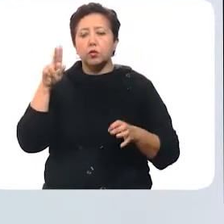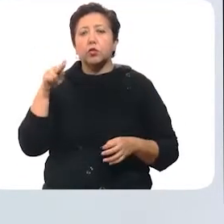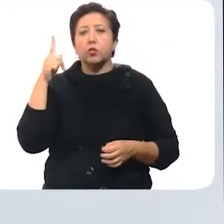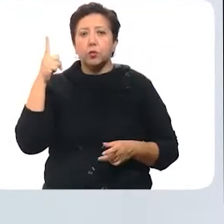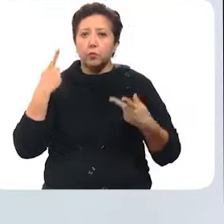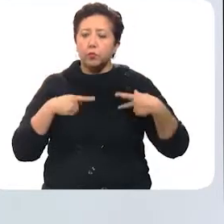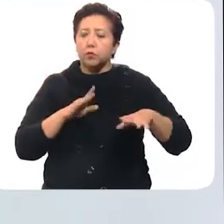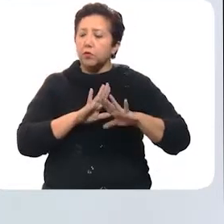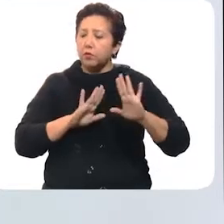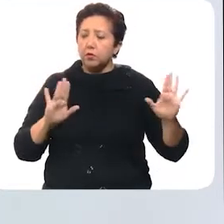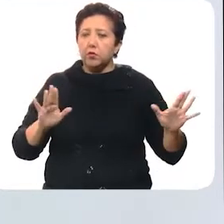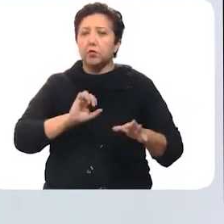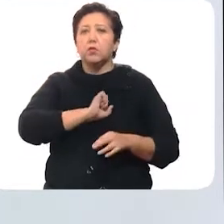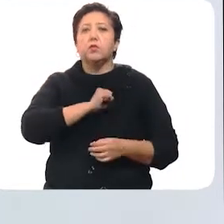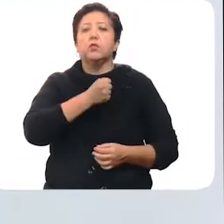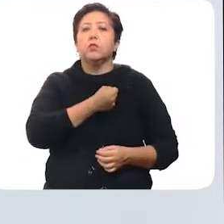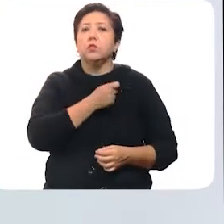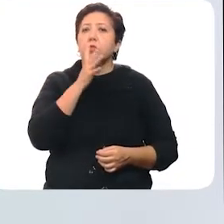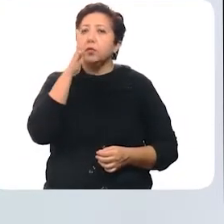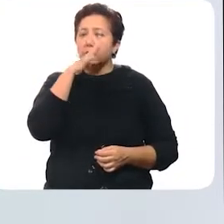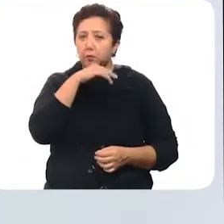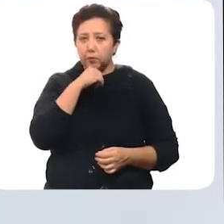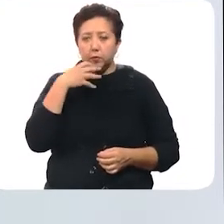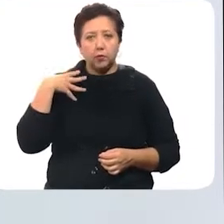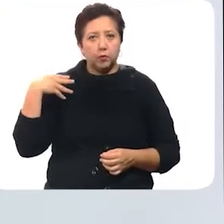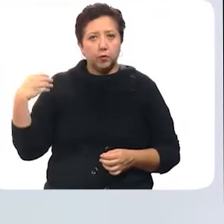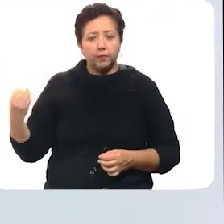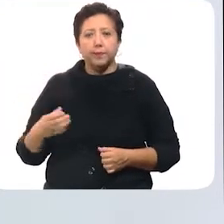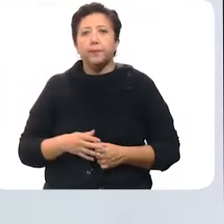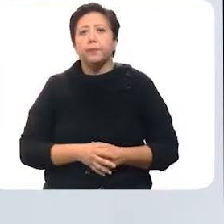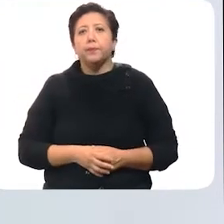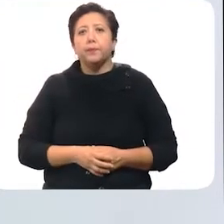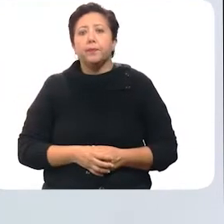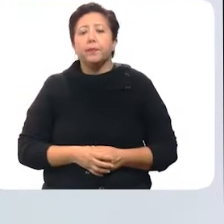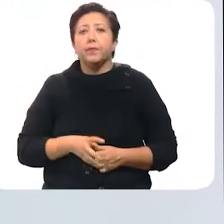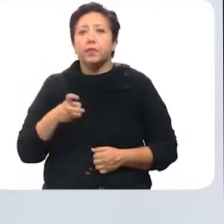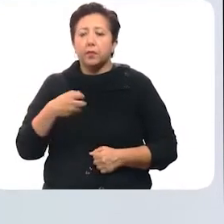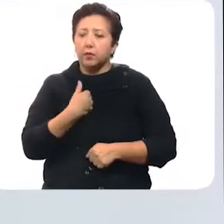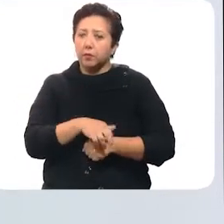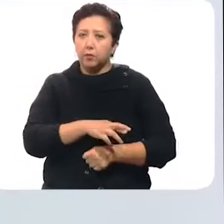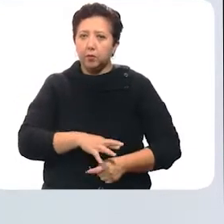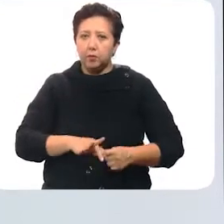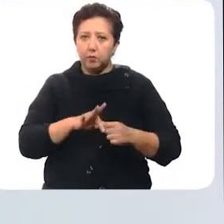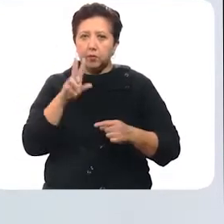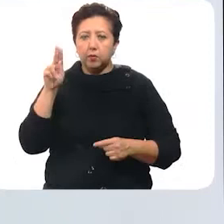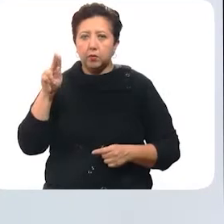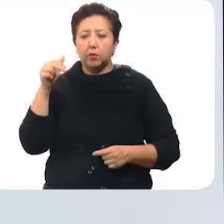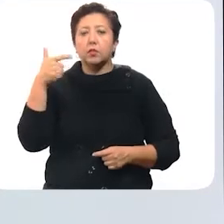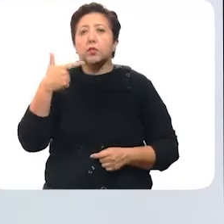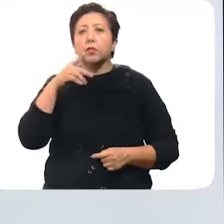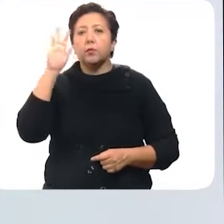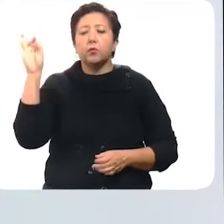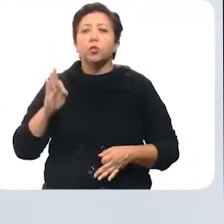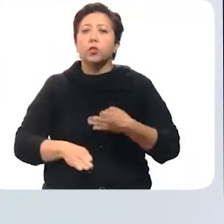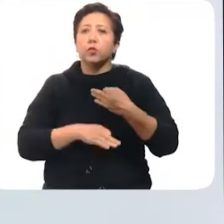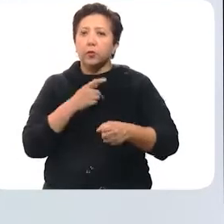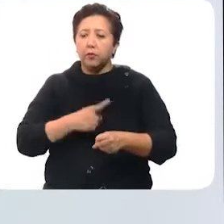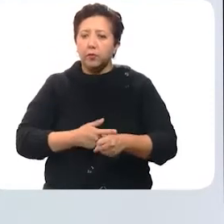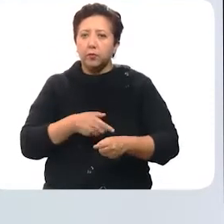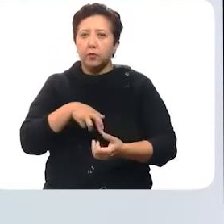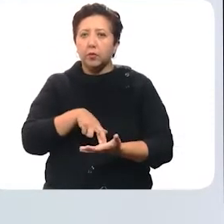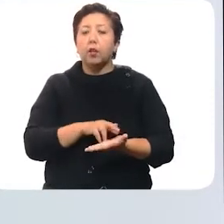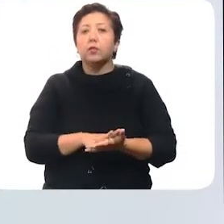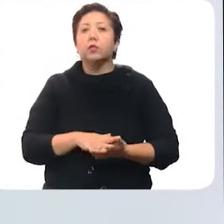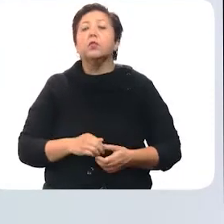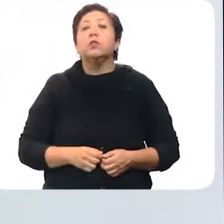27.681 pacientes ya se recuperaron, no presentan síntomas ni pueden contagiar. Esta cifra representa el 87% del total de